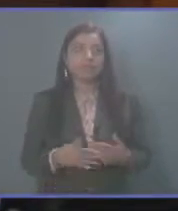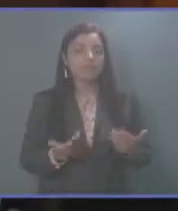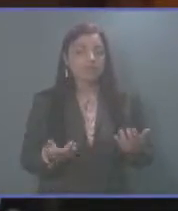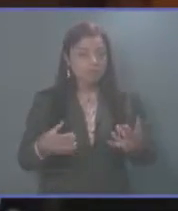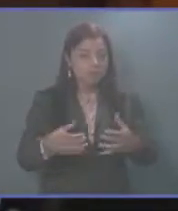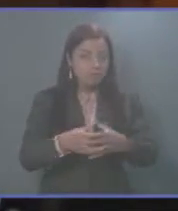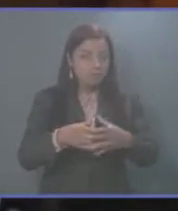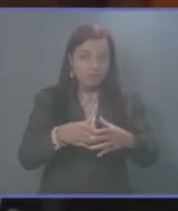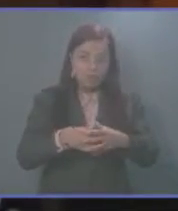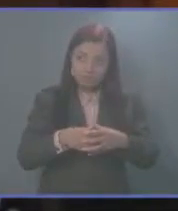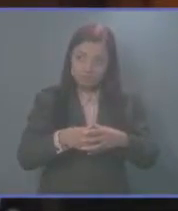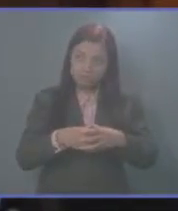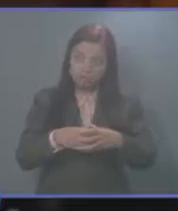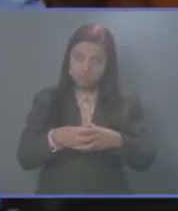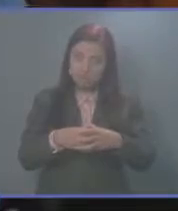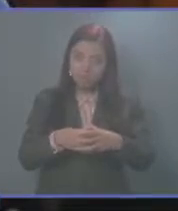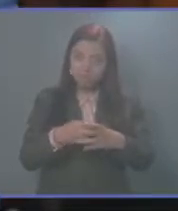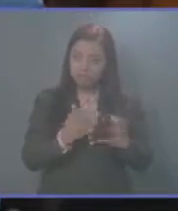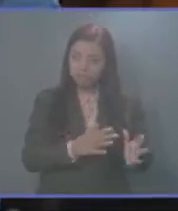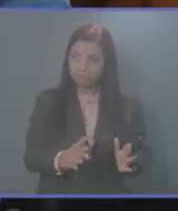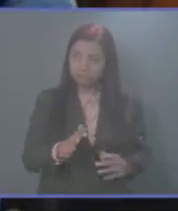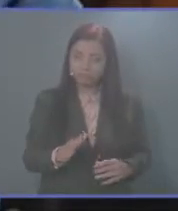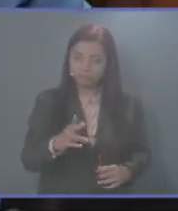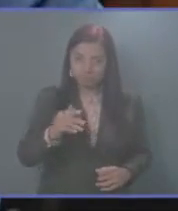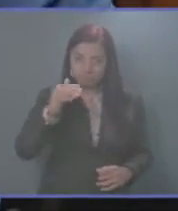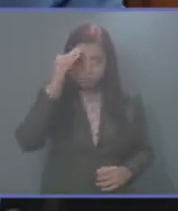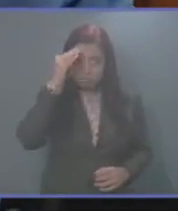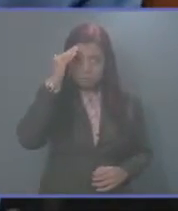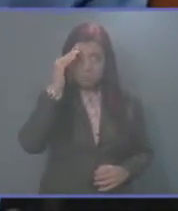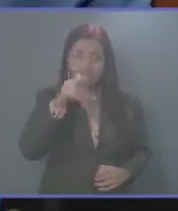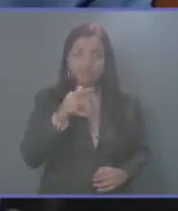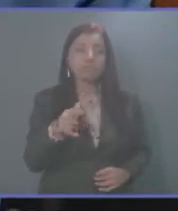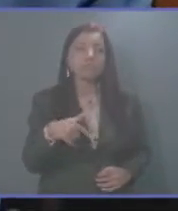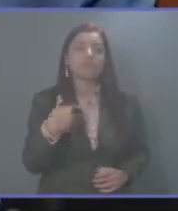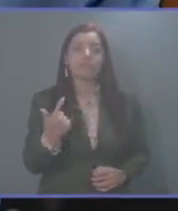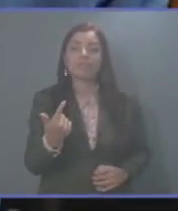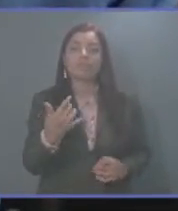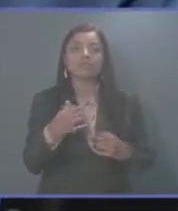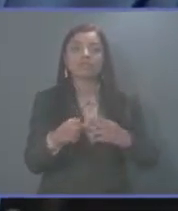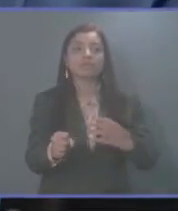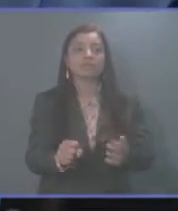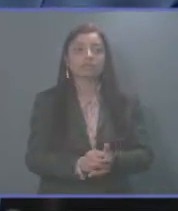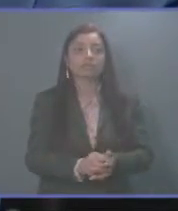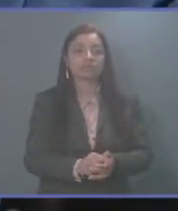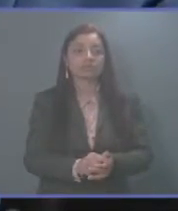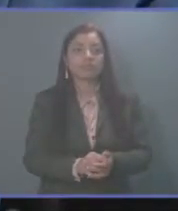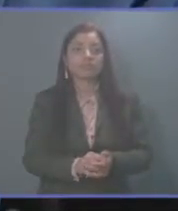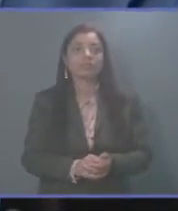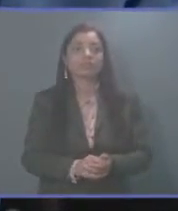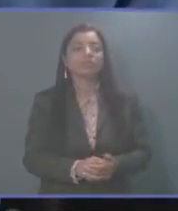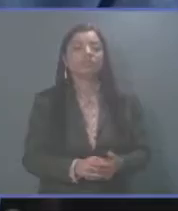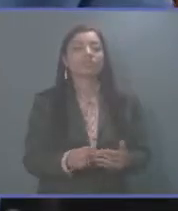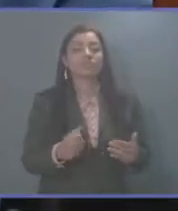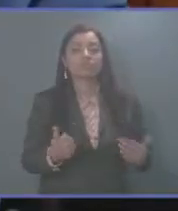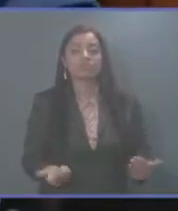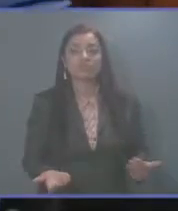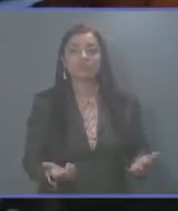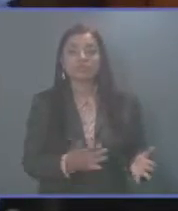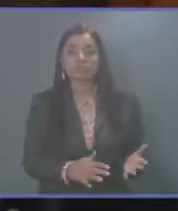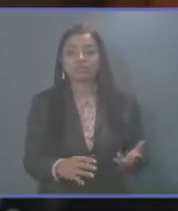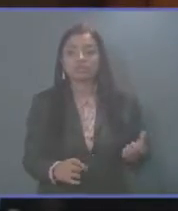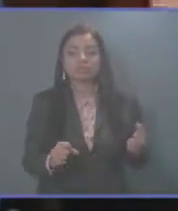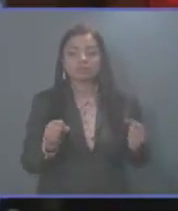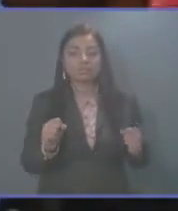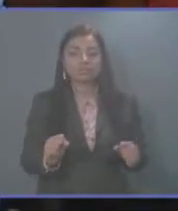Comisión hace del conocimiento al Honorable Pleno Legislativo